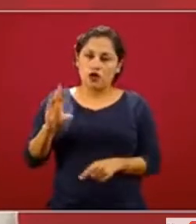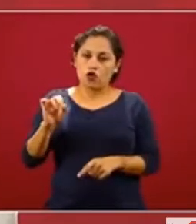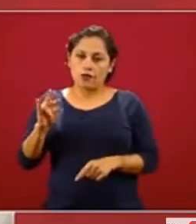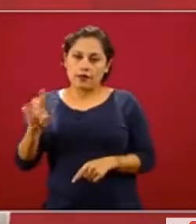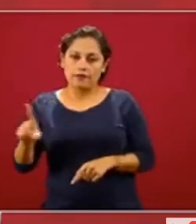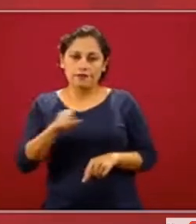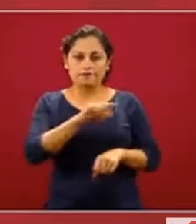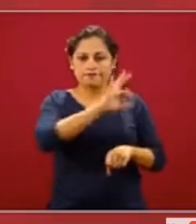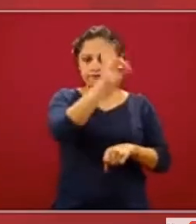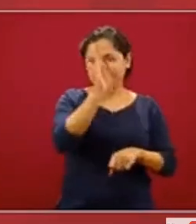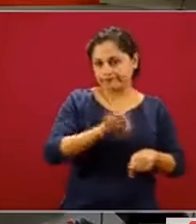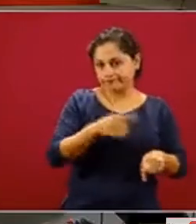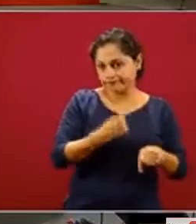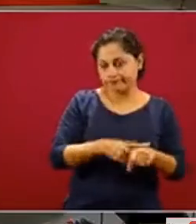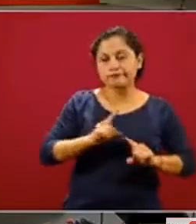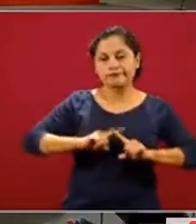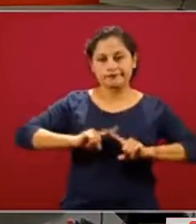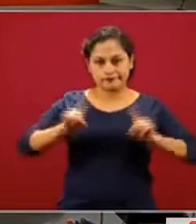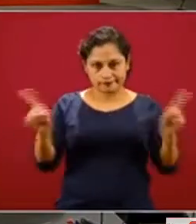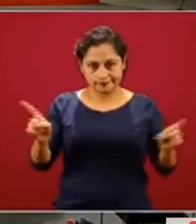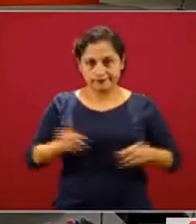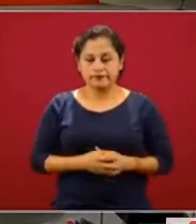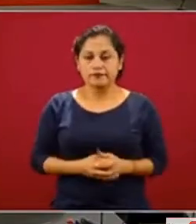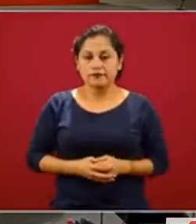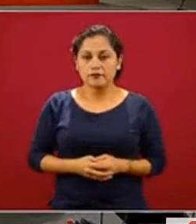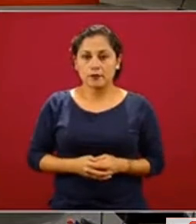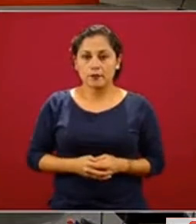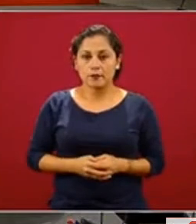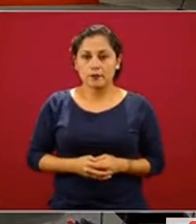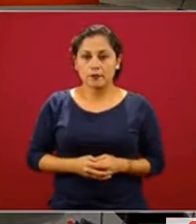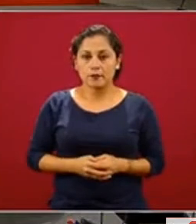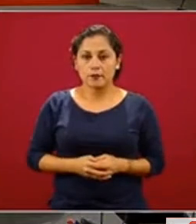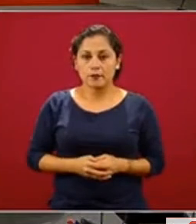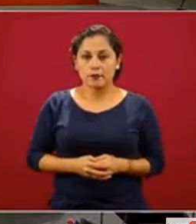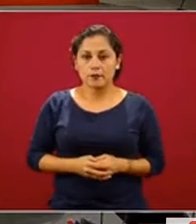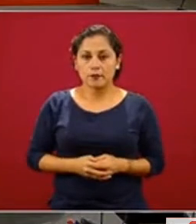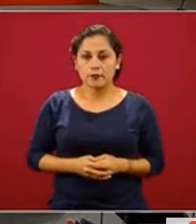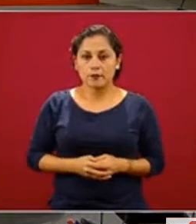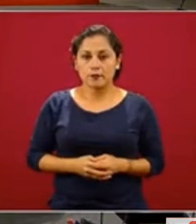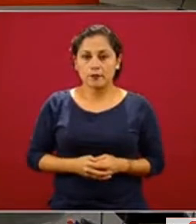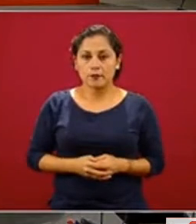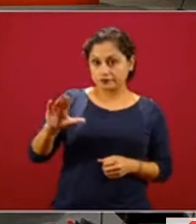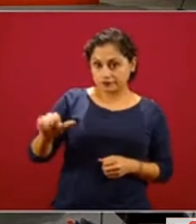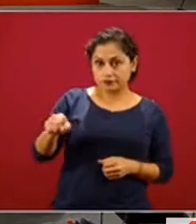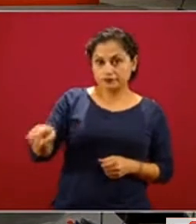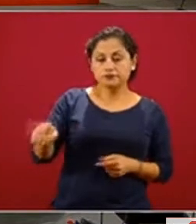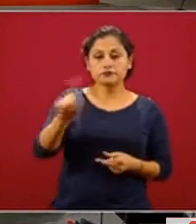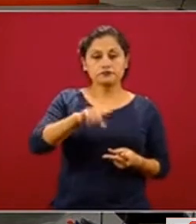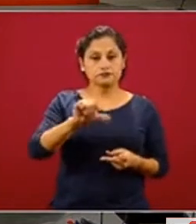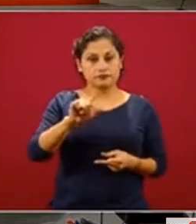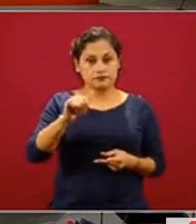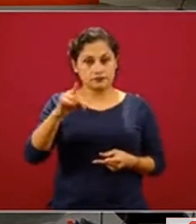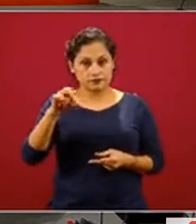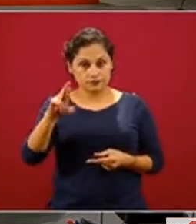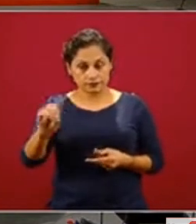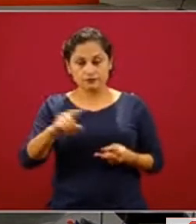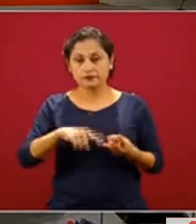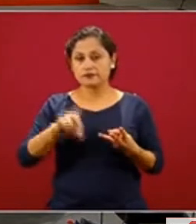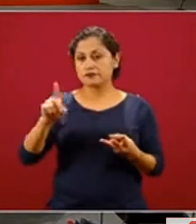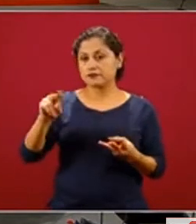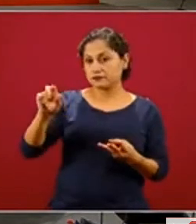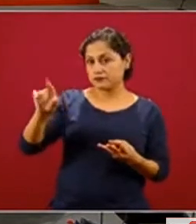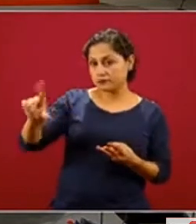otra. Muchas gracias. Usted, Bianca, Alejandro, Daniela,